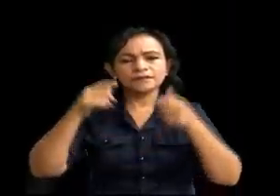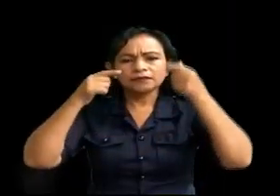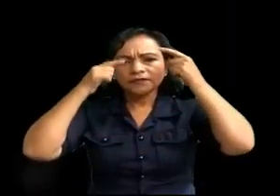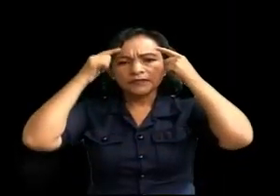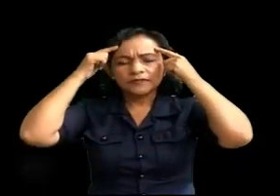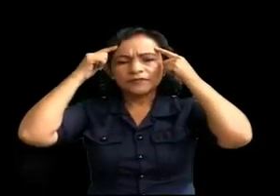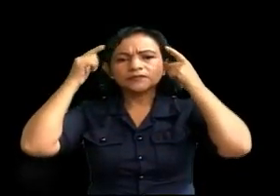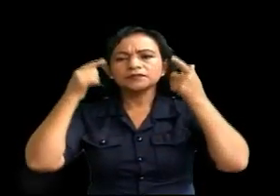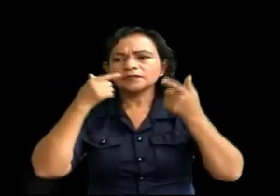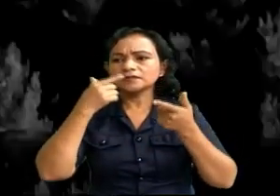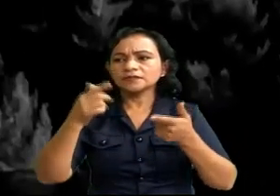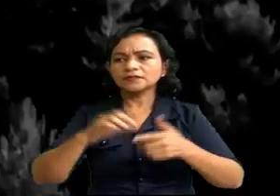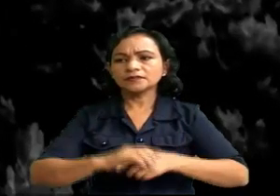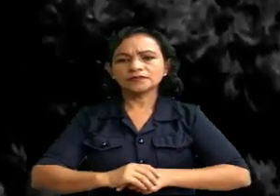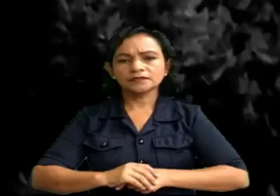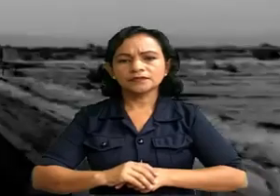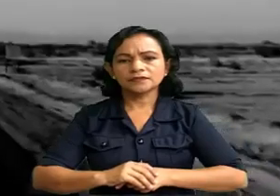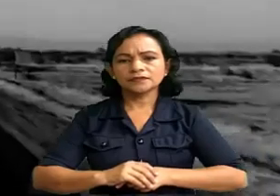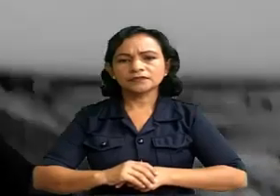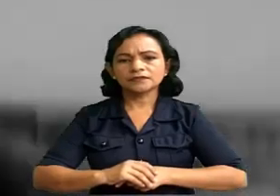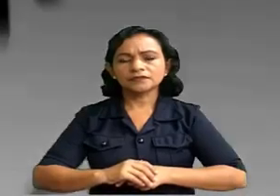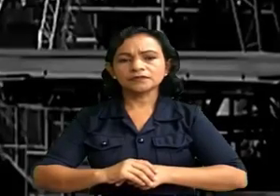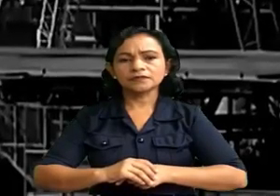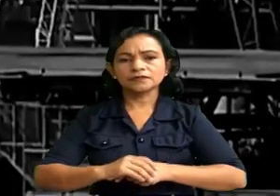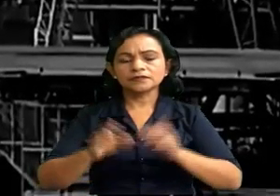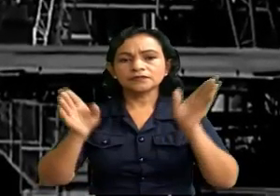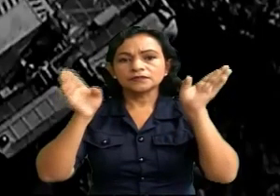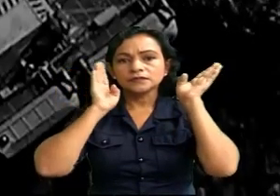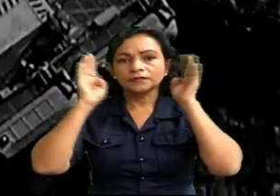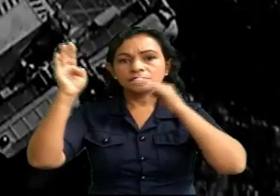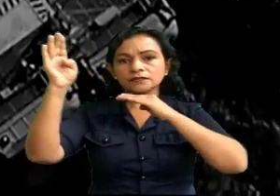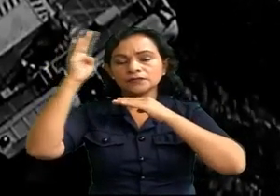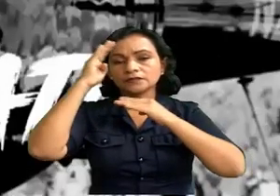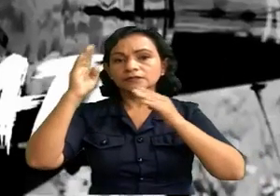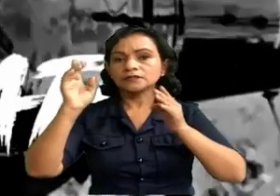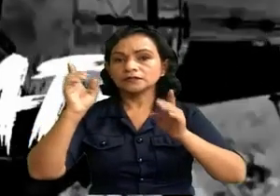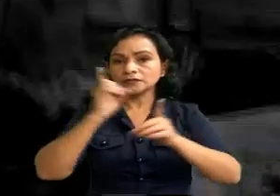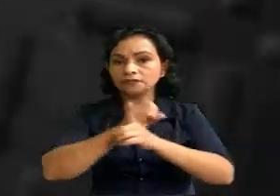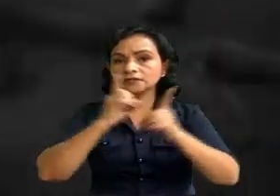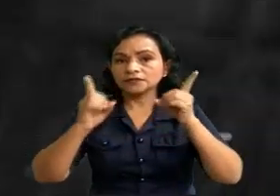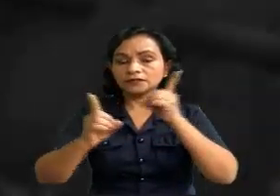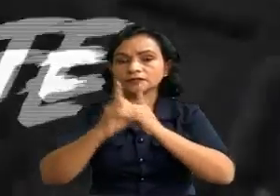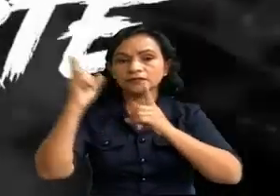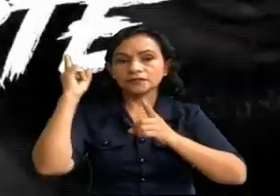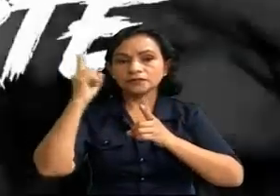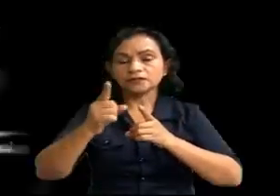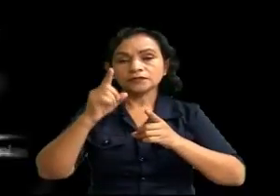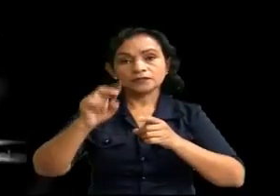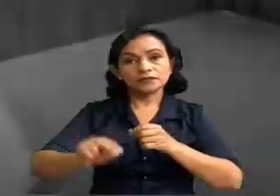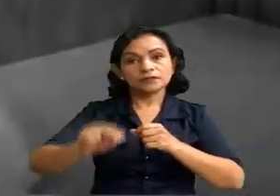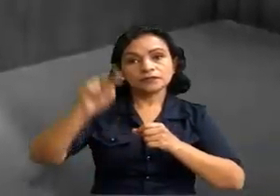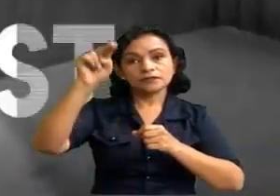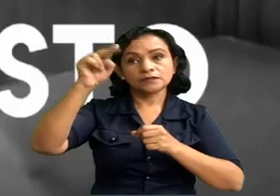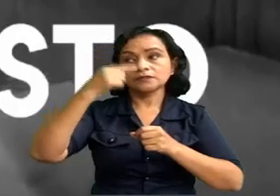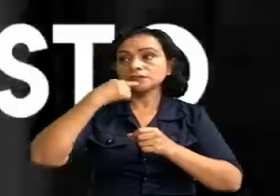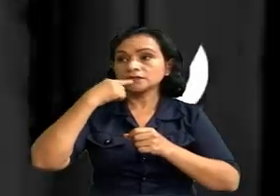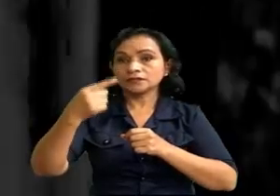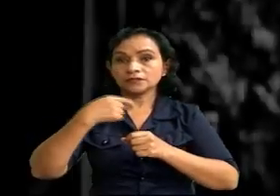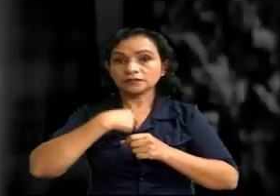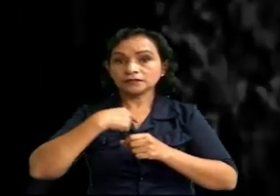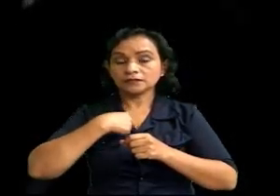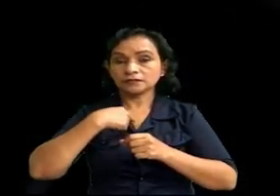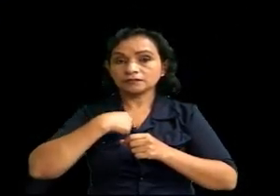Chávez Radical. Las privatizaciones eran una exigencia, era un mandato que venía del norte. Bueno, yo te